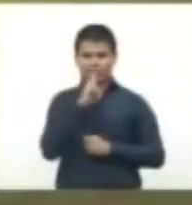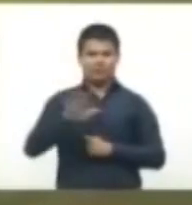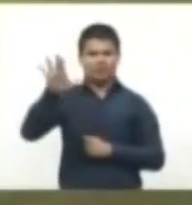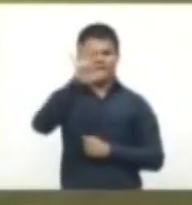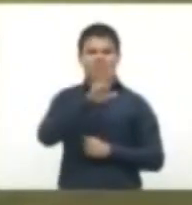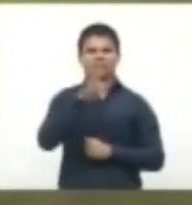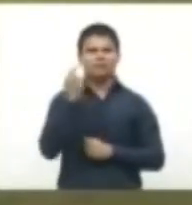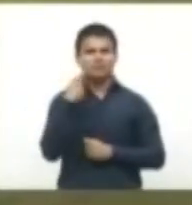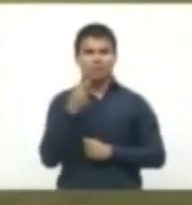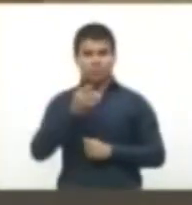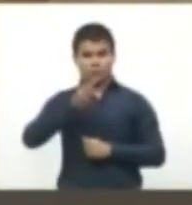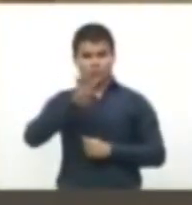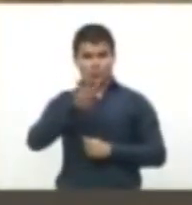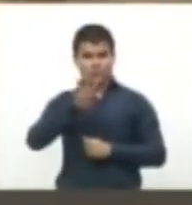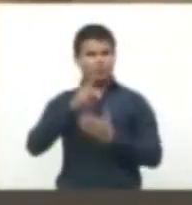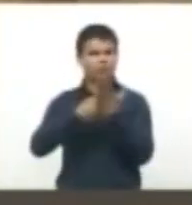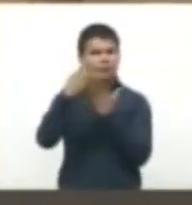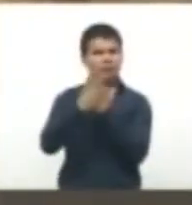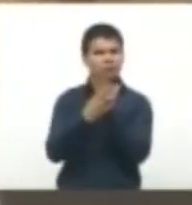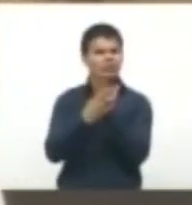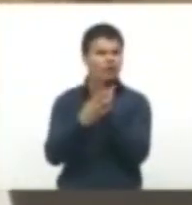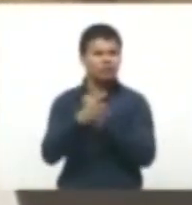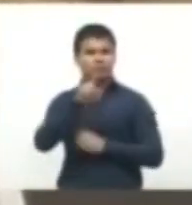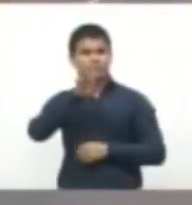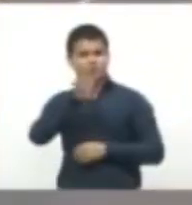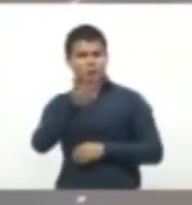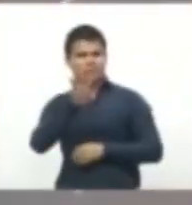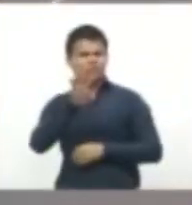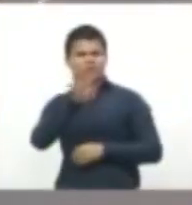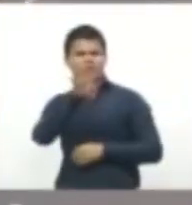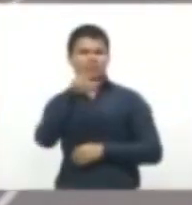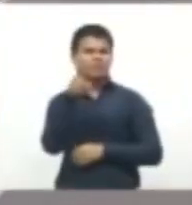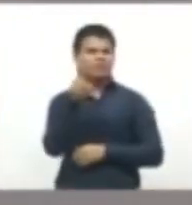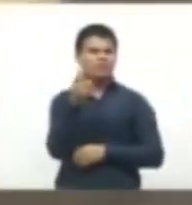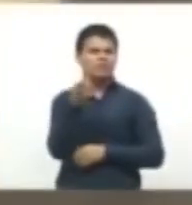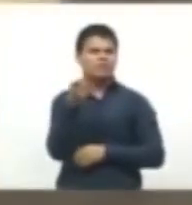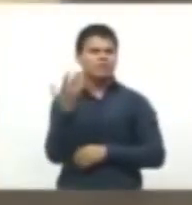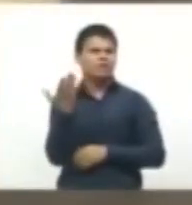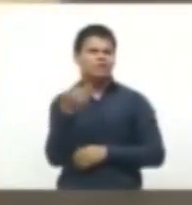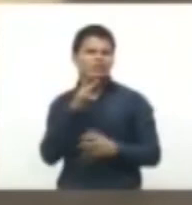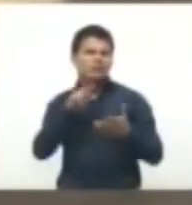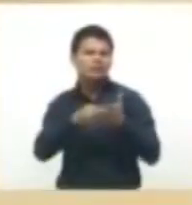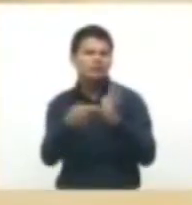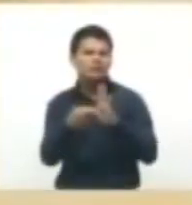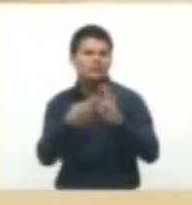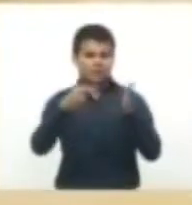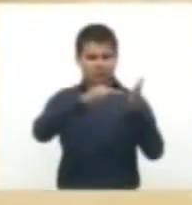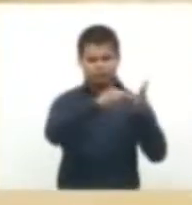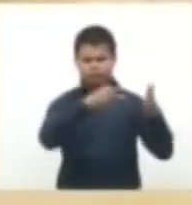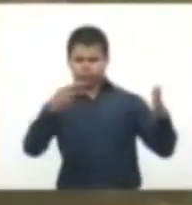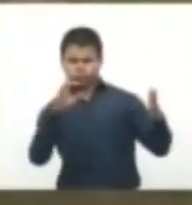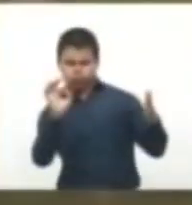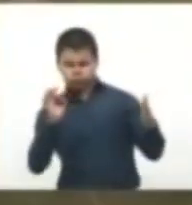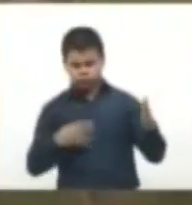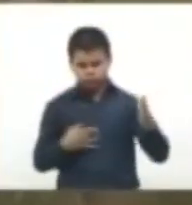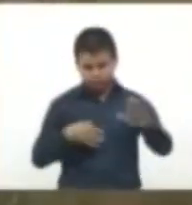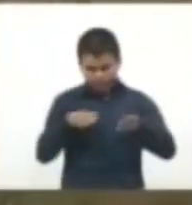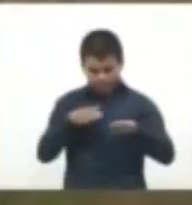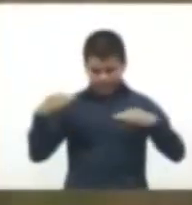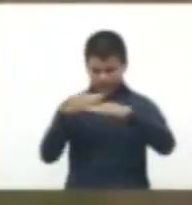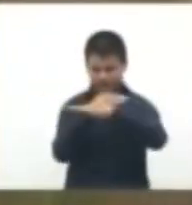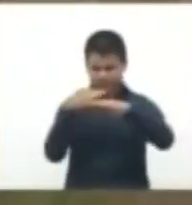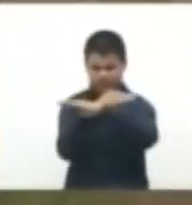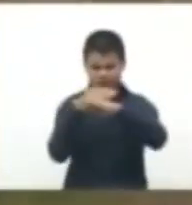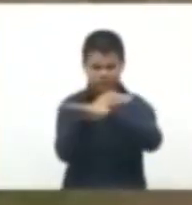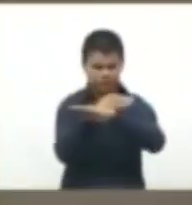programa 4G, que significa construir autopistas de cuarta generación que permitan mayor conexión y rapidez en las carreteras